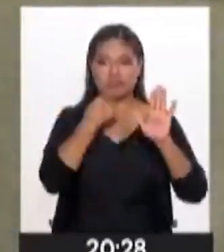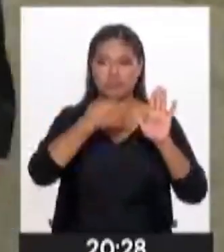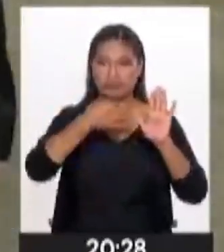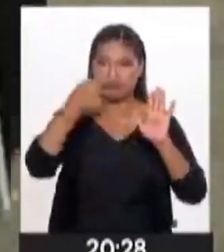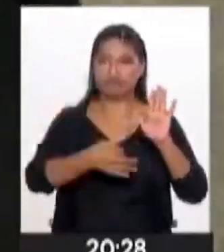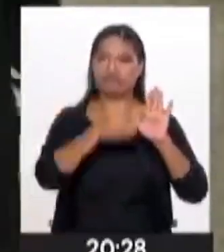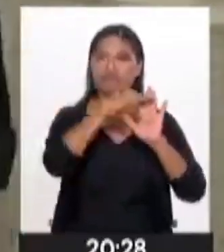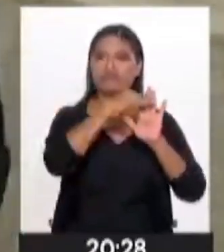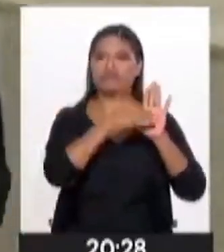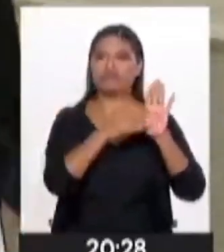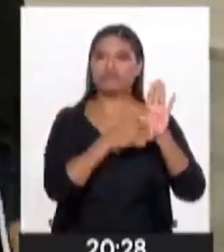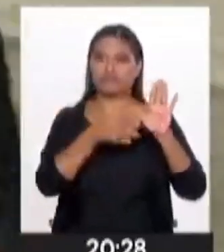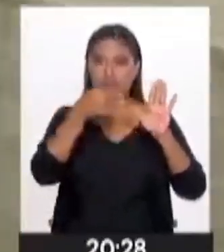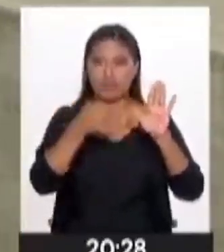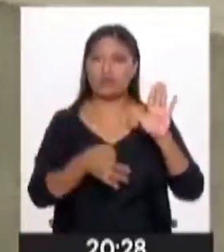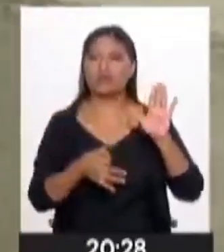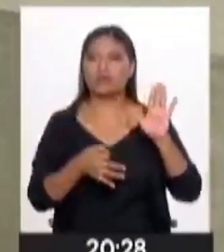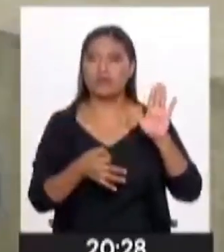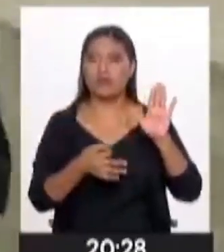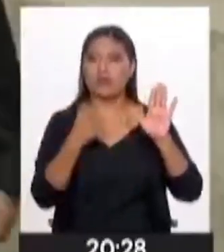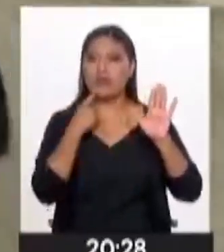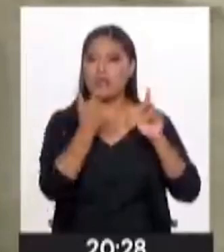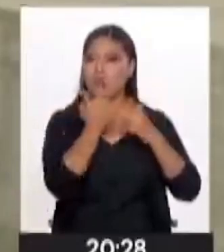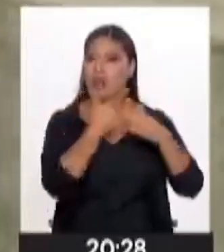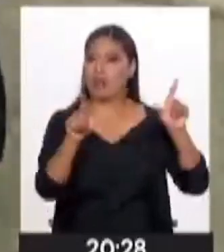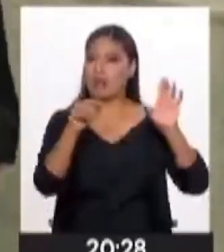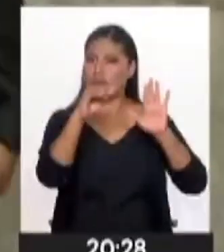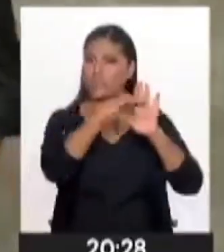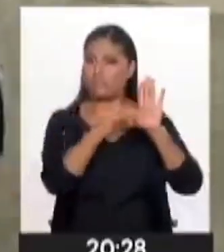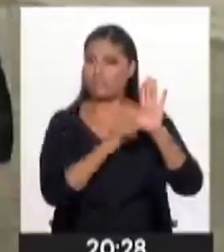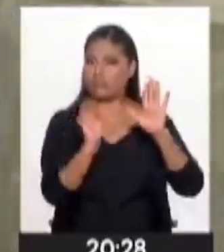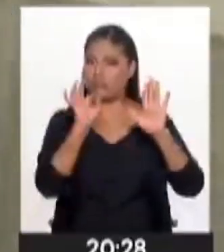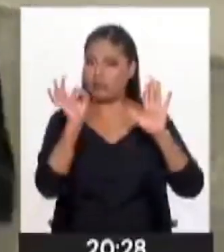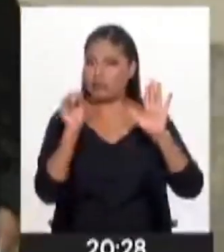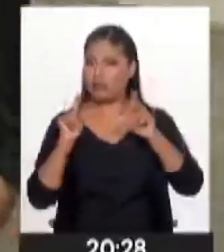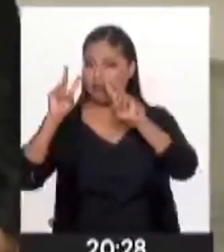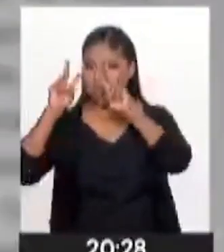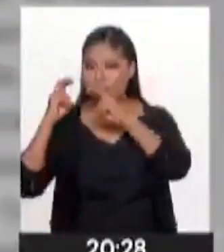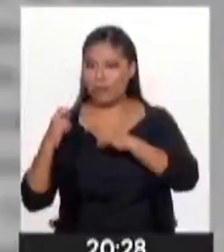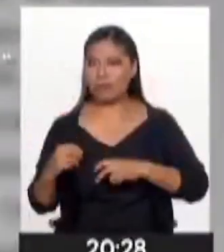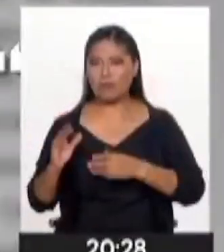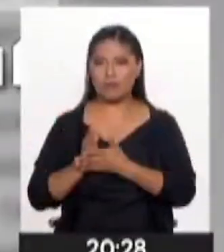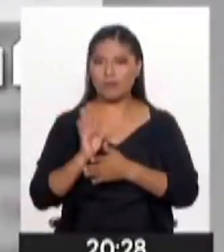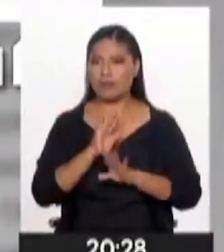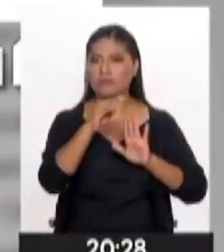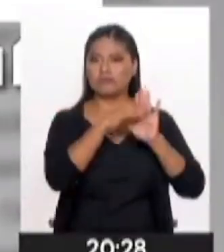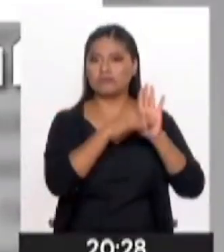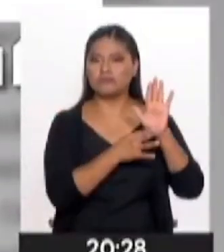profesional intachable y libre de investigaciones y sanciones.